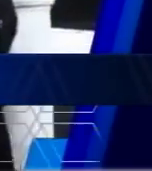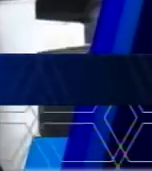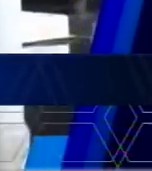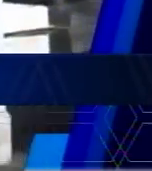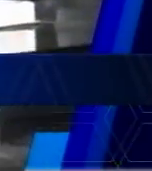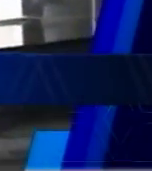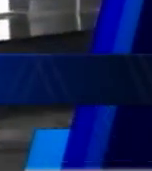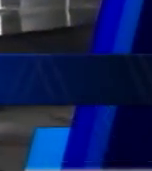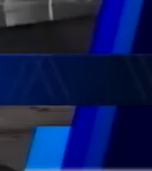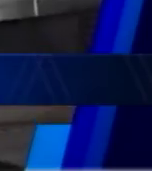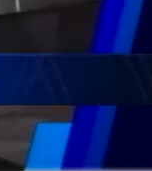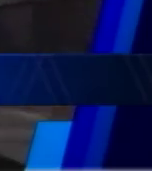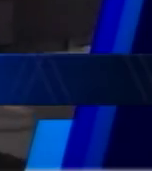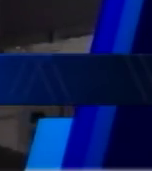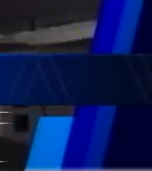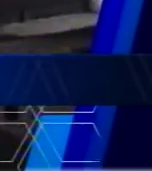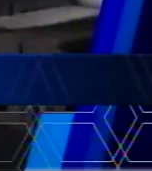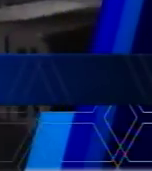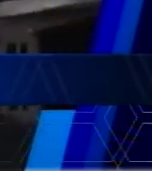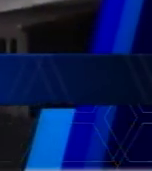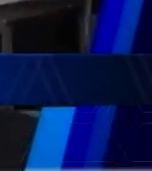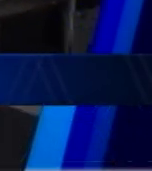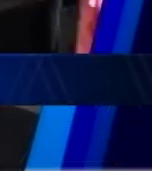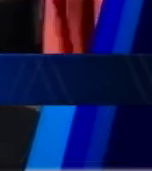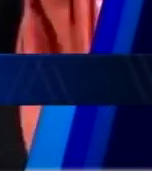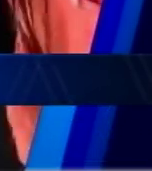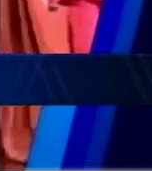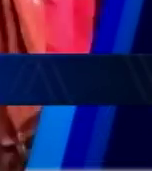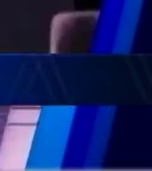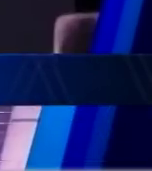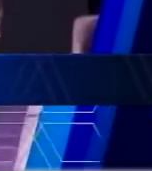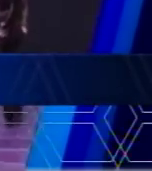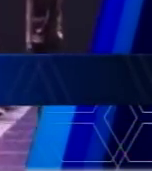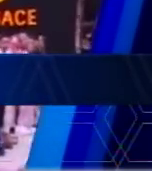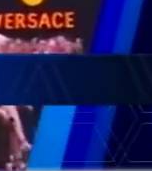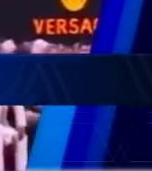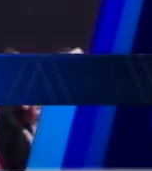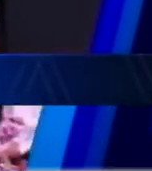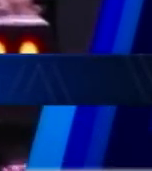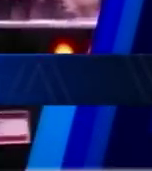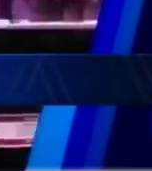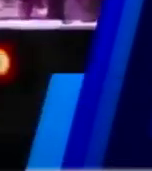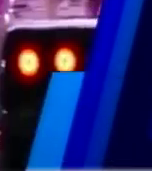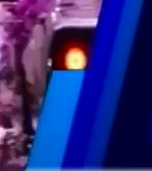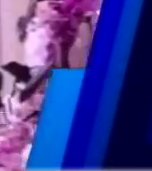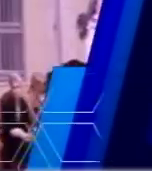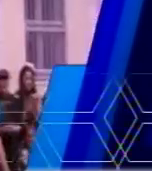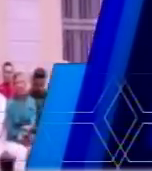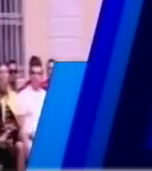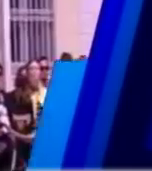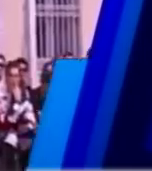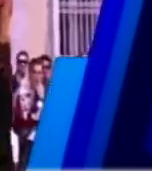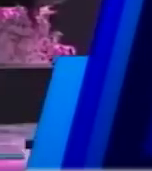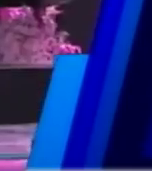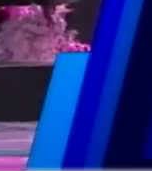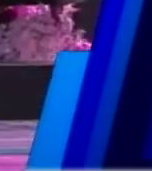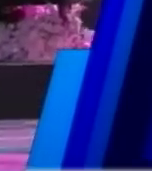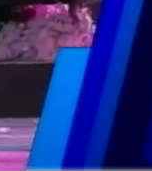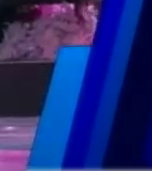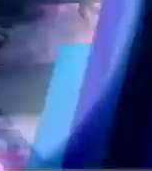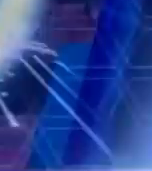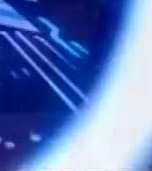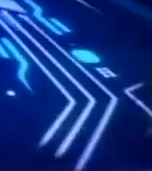Regreso triunfal. Irina Shayk protagoniza las pasarelas de moda en Italia tras crisis emocional.